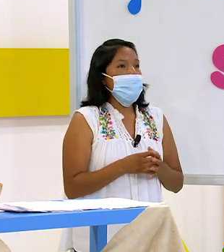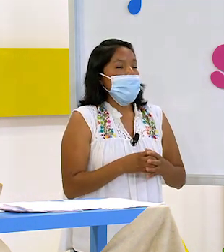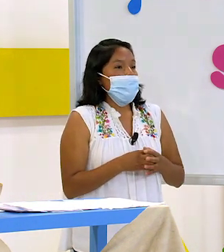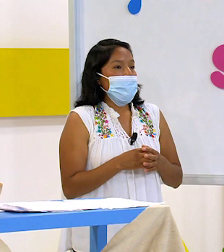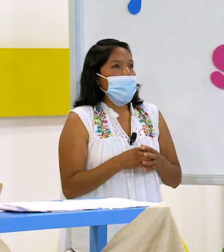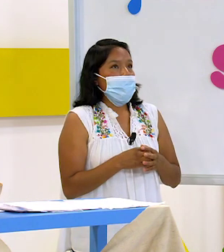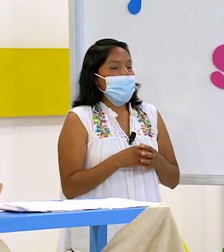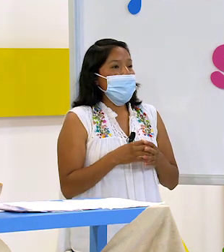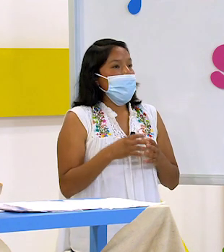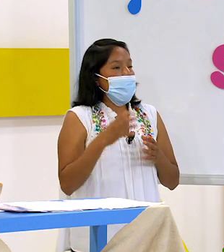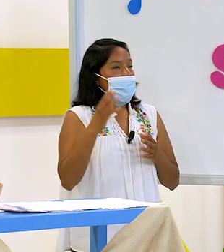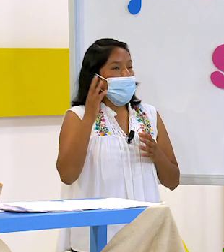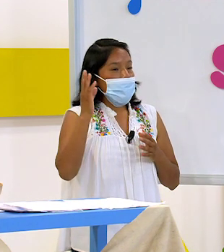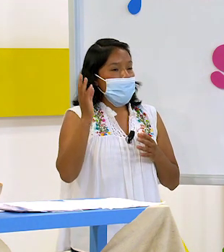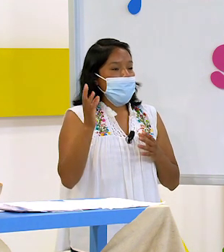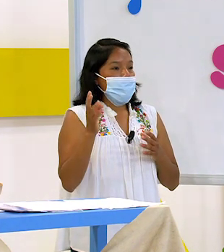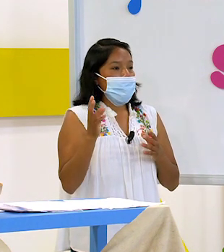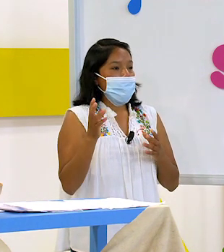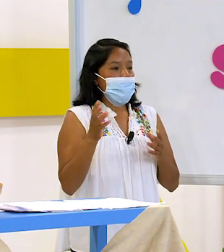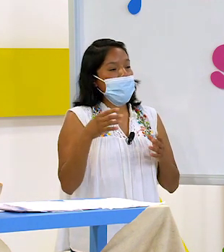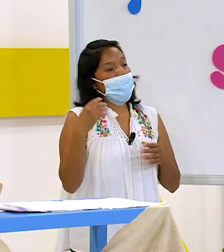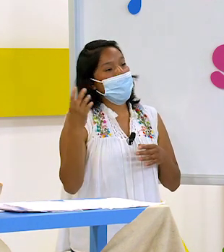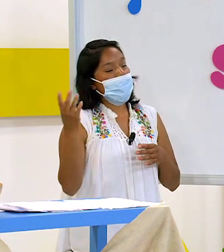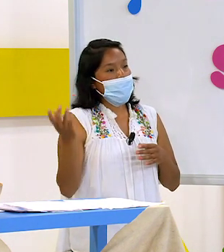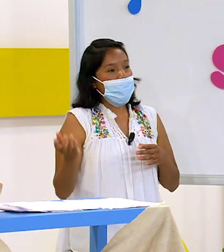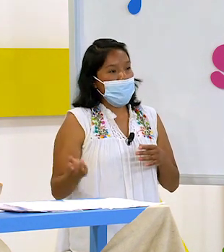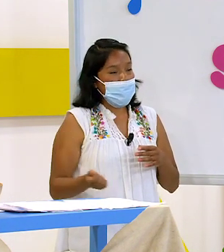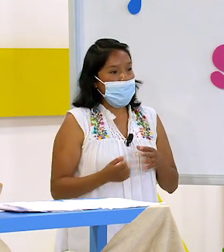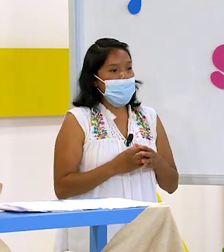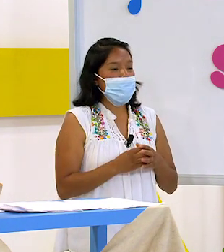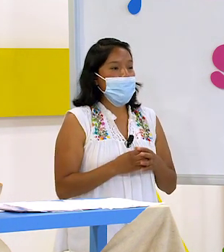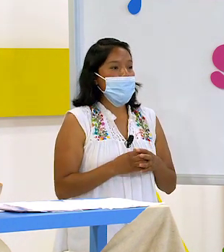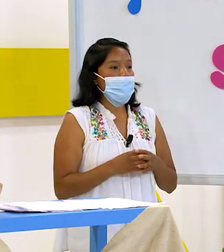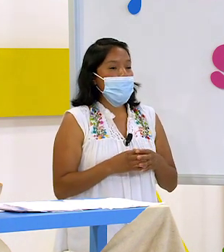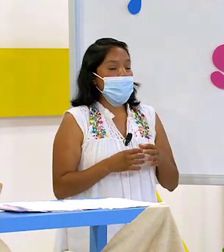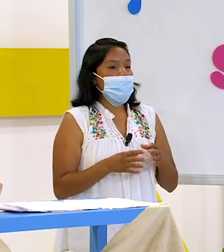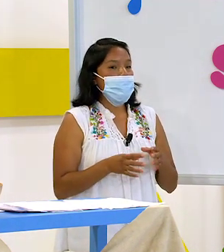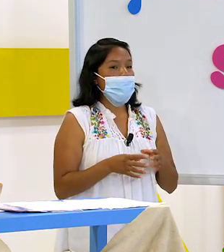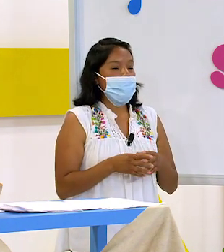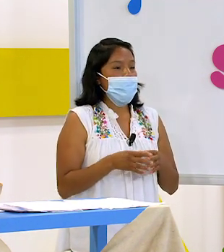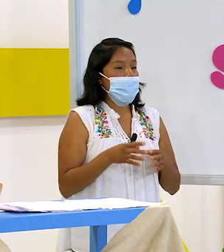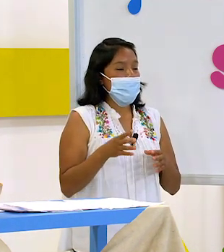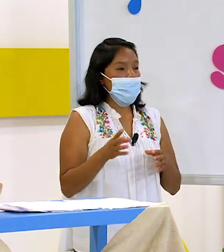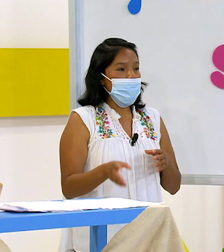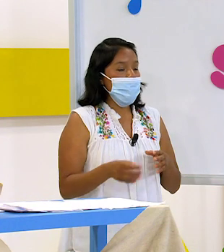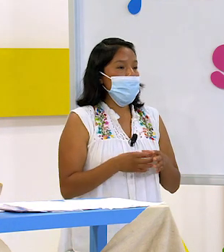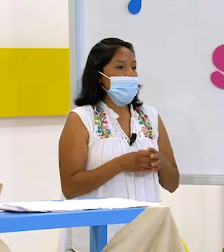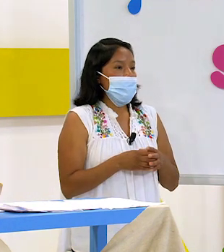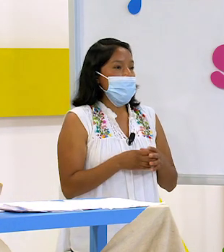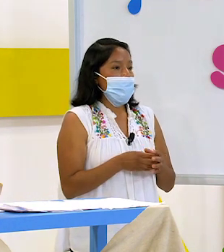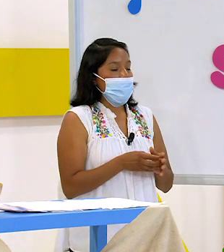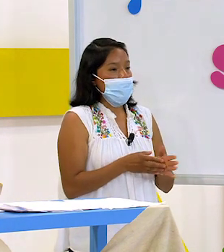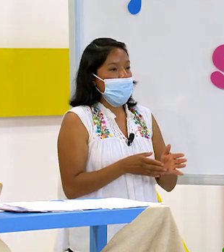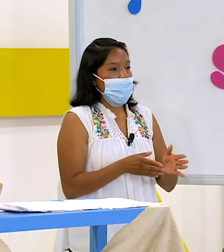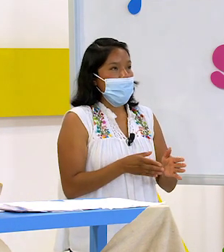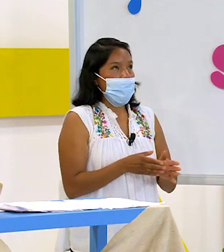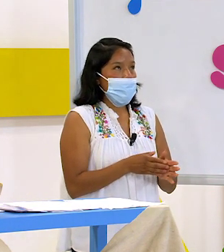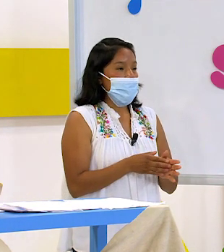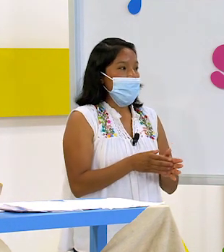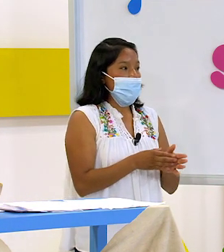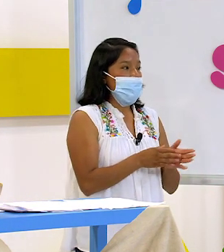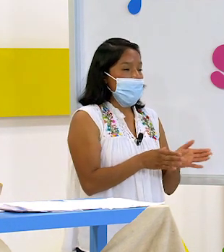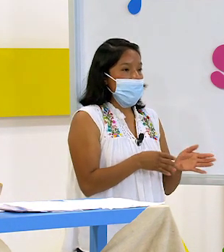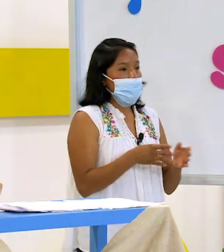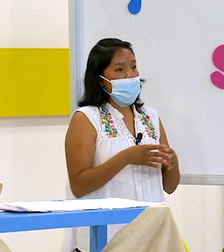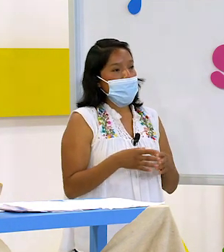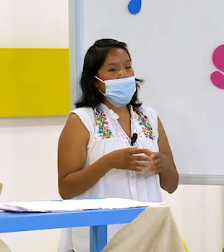kunindaro kundendaro na no na shan no kenda kanti ashi mindende soko shi na ichi a